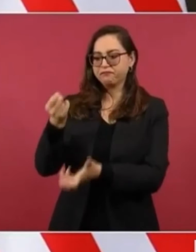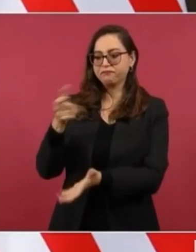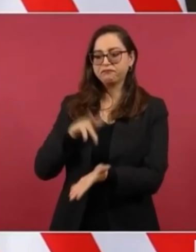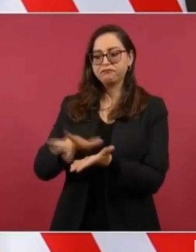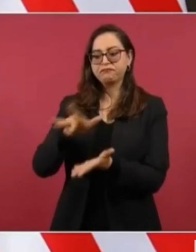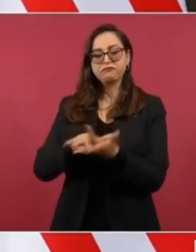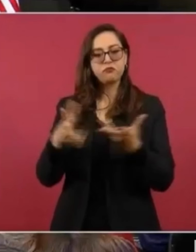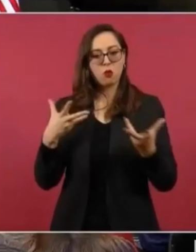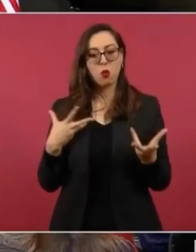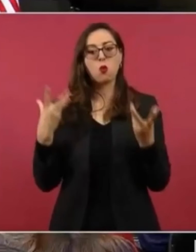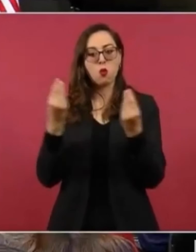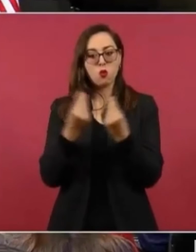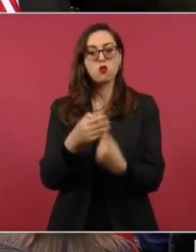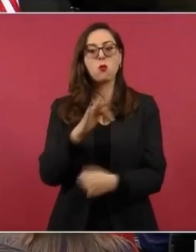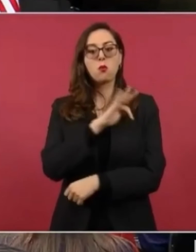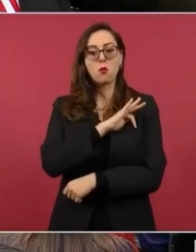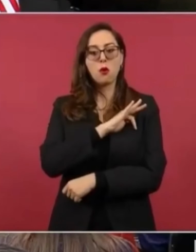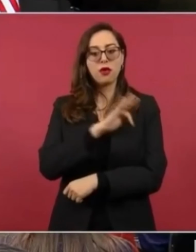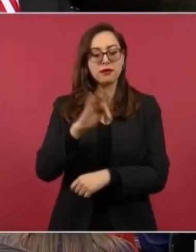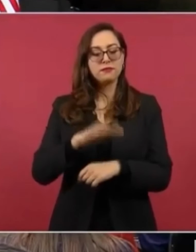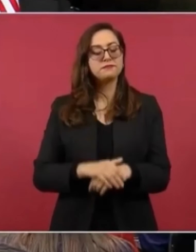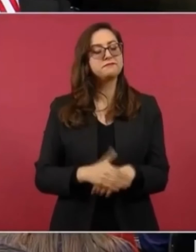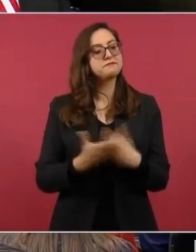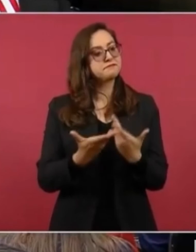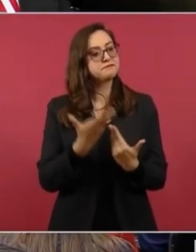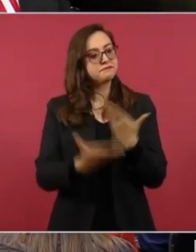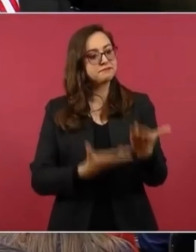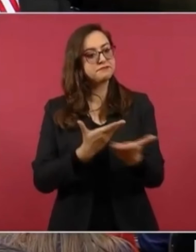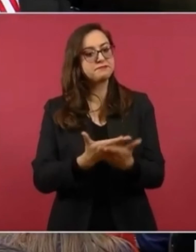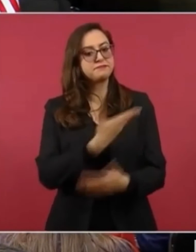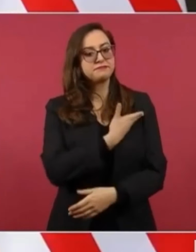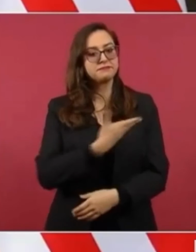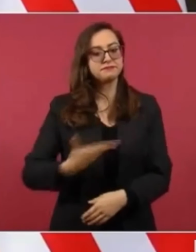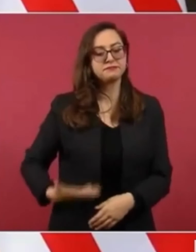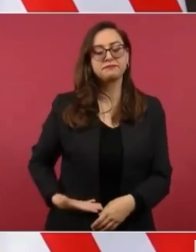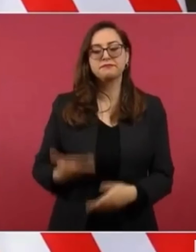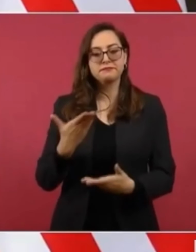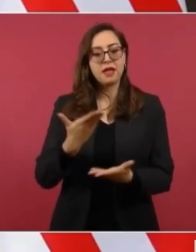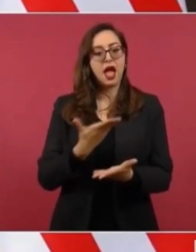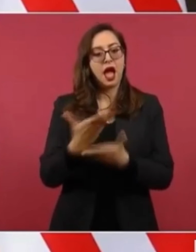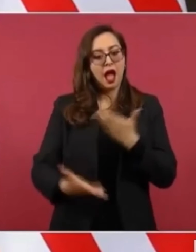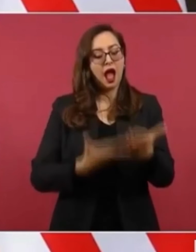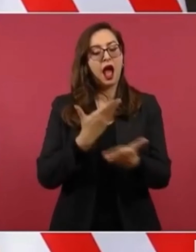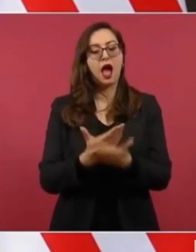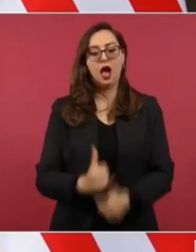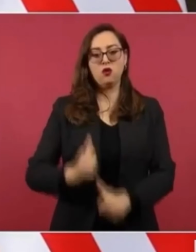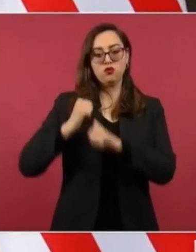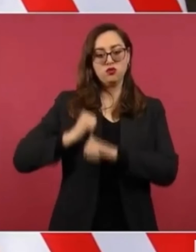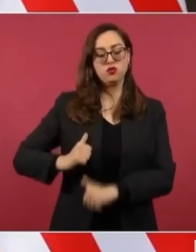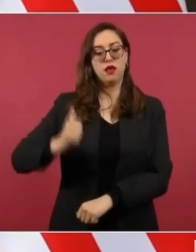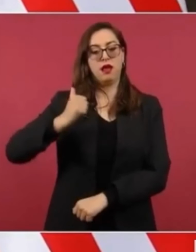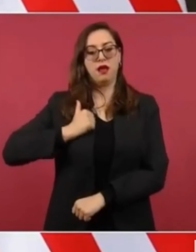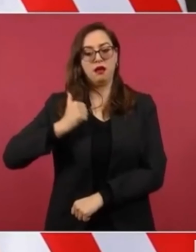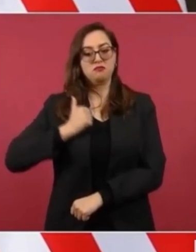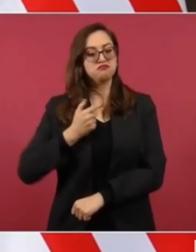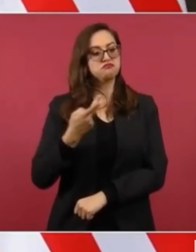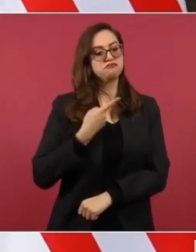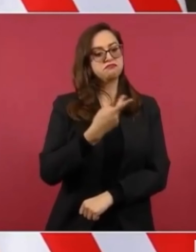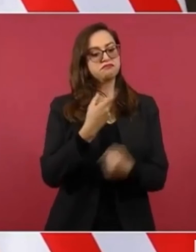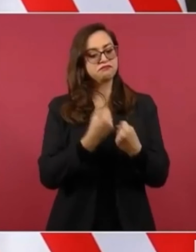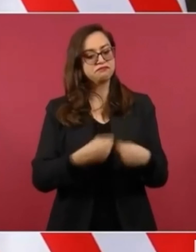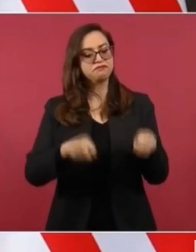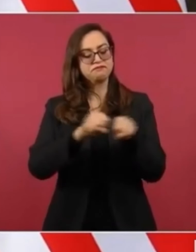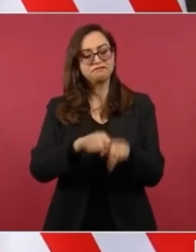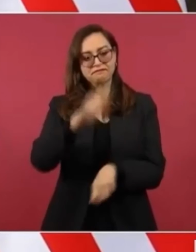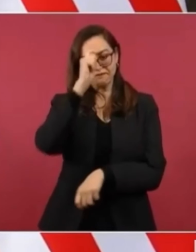Señor presidente, señor primer ministro, para mí es un honor acompañarles el día de hoy. Me siento agradecido por tenerlos a los dos como mis socios y diría